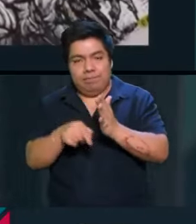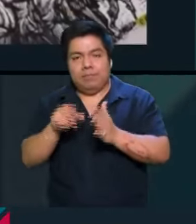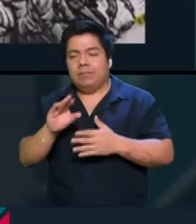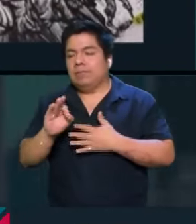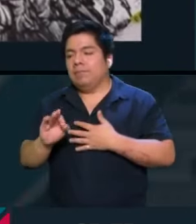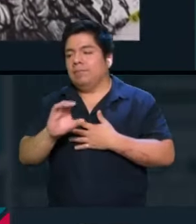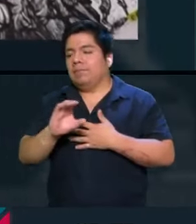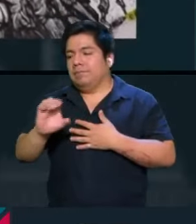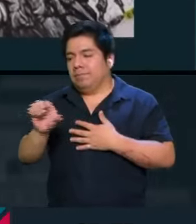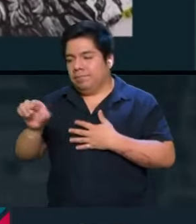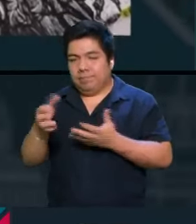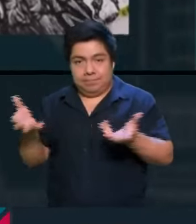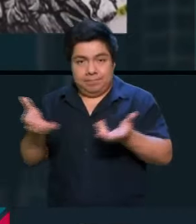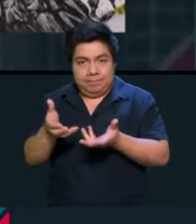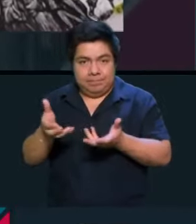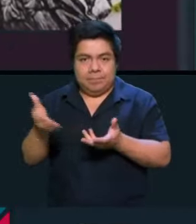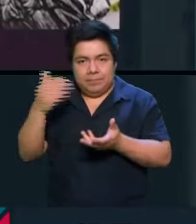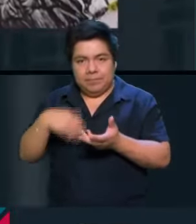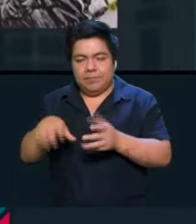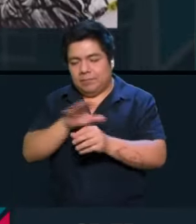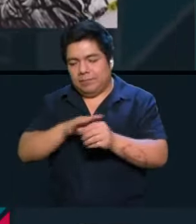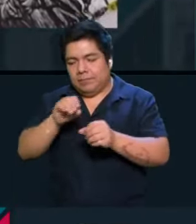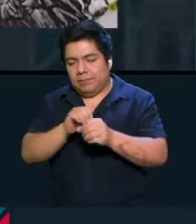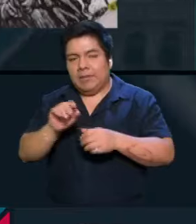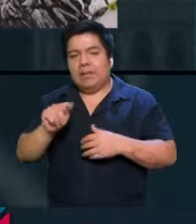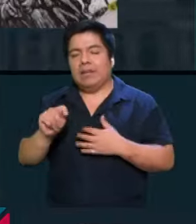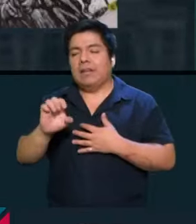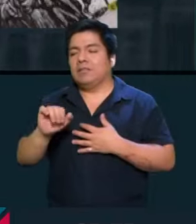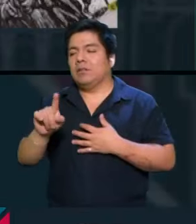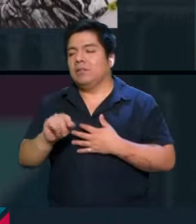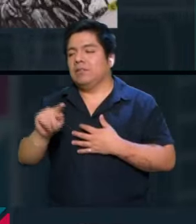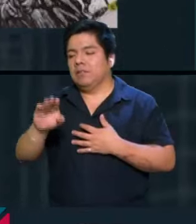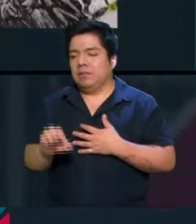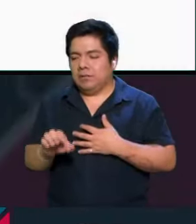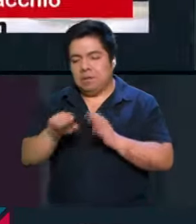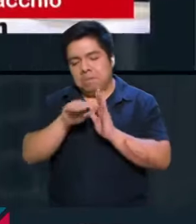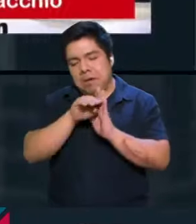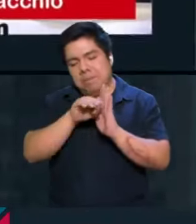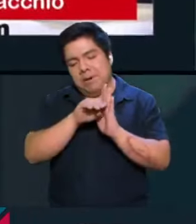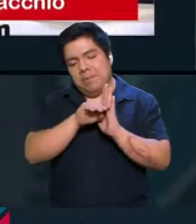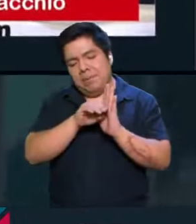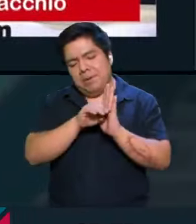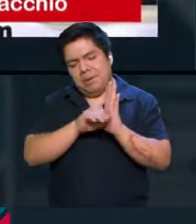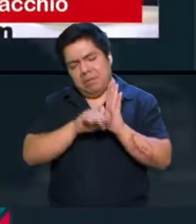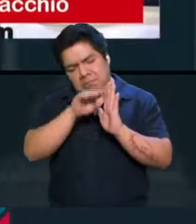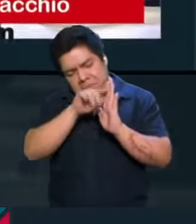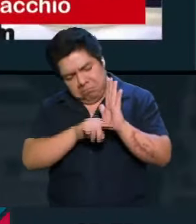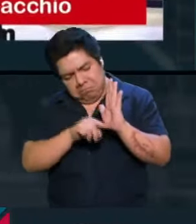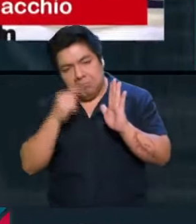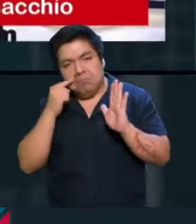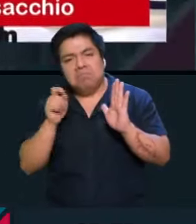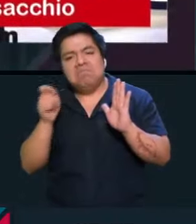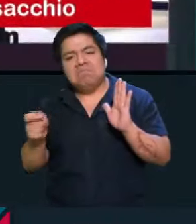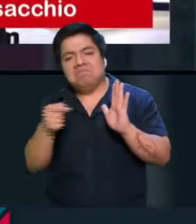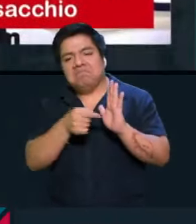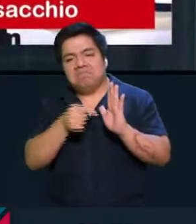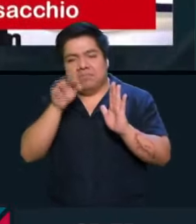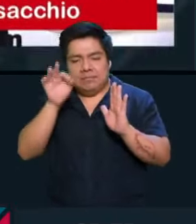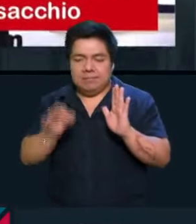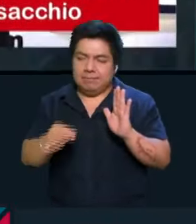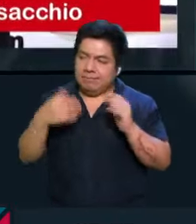Fondo de Cultura Económica en la colección Tezontle. Pero este catálogo nos presenta la obra, pues de